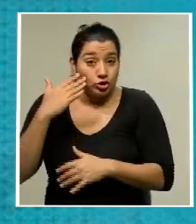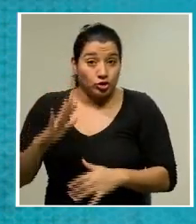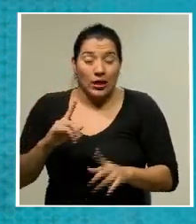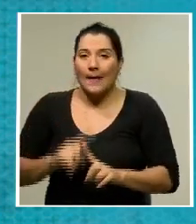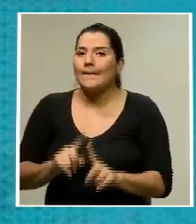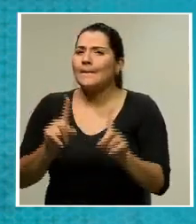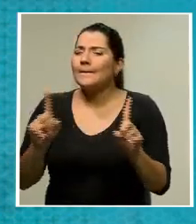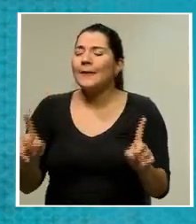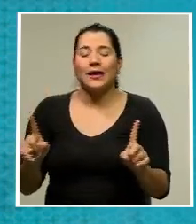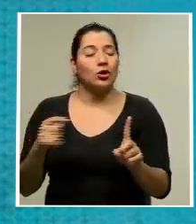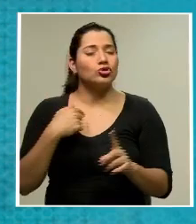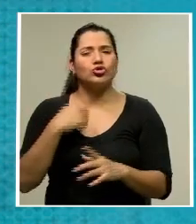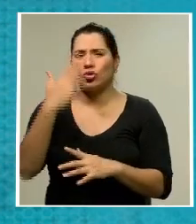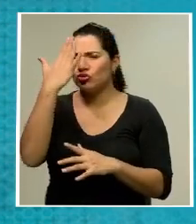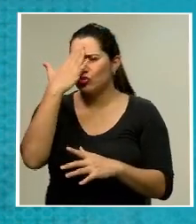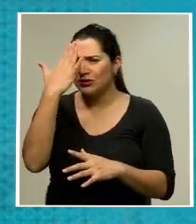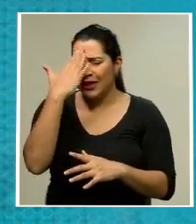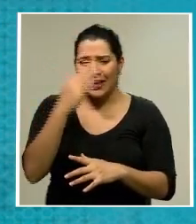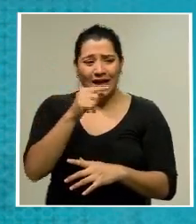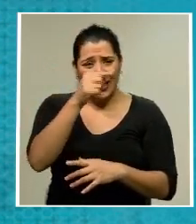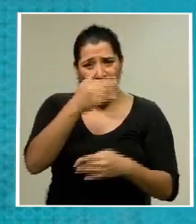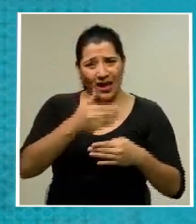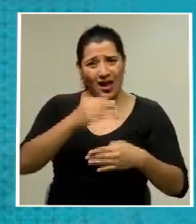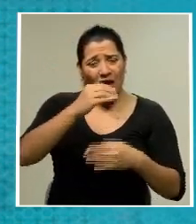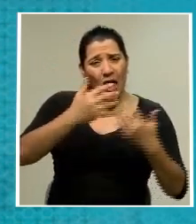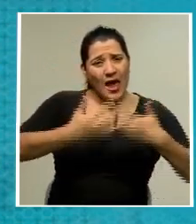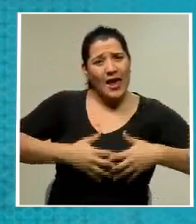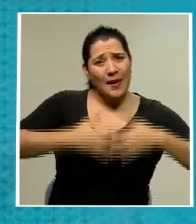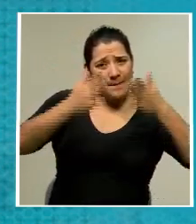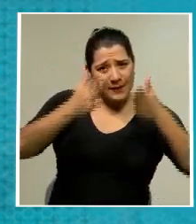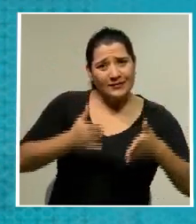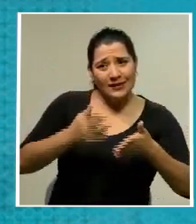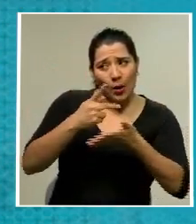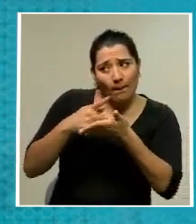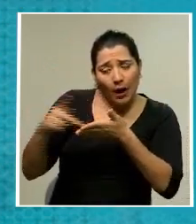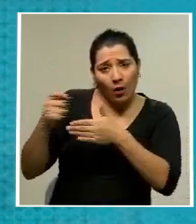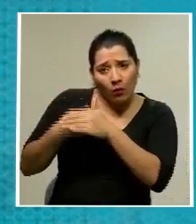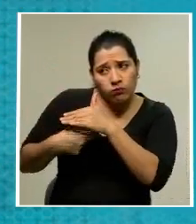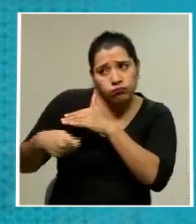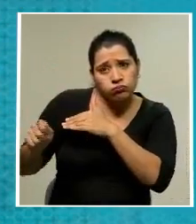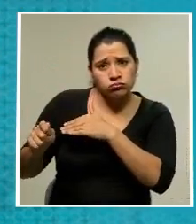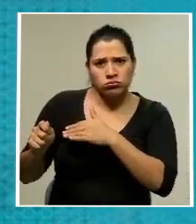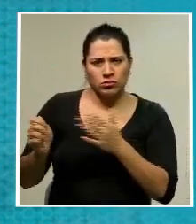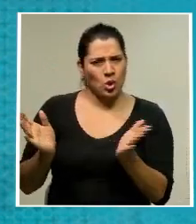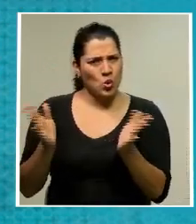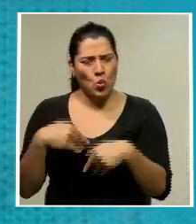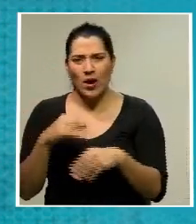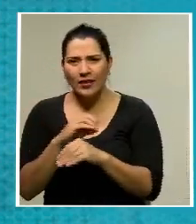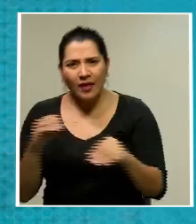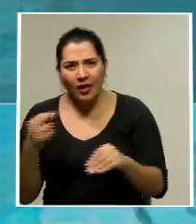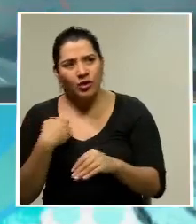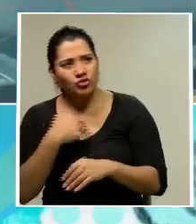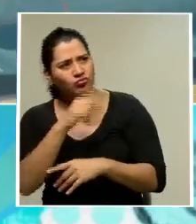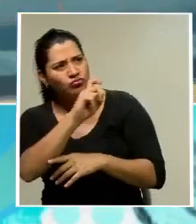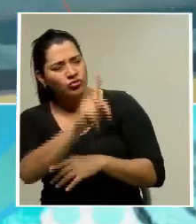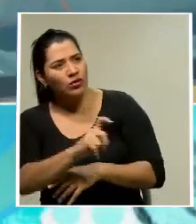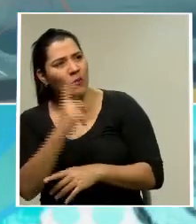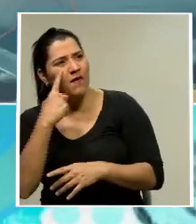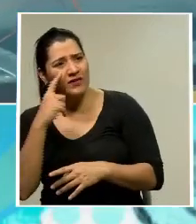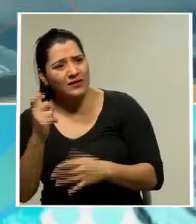ninguna ventaja, ni un pago, ni nada que se le ofrezca a alguien para un tráfico de influencias. Y es lo que la Fiscalía nunca responde.